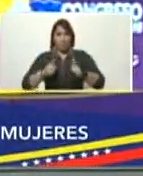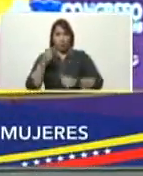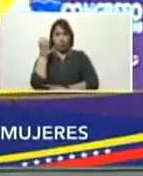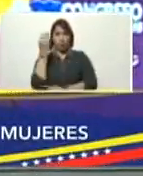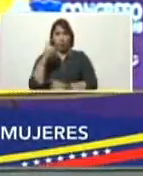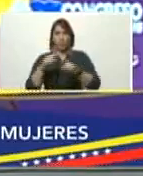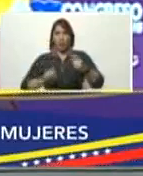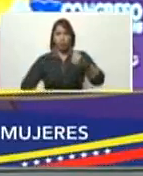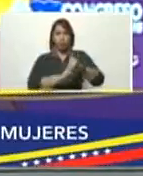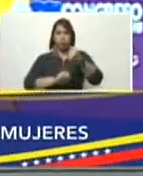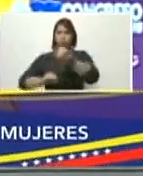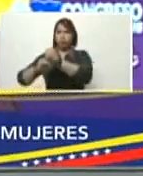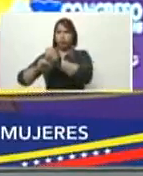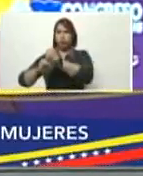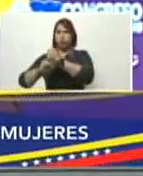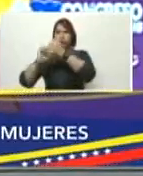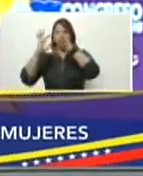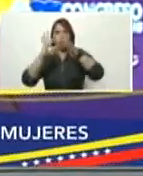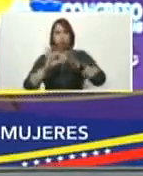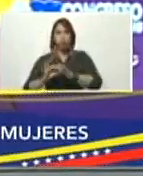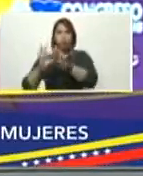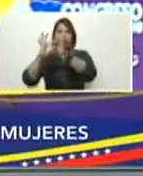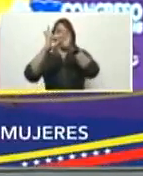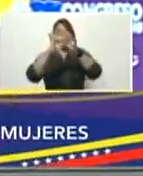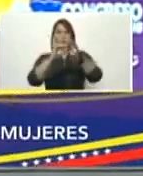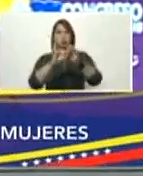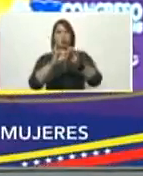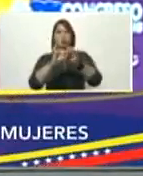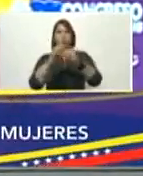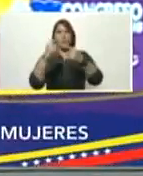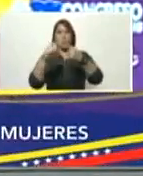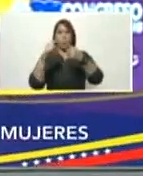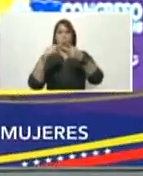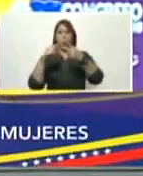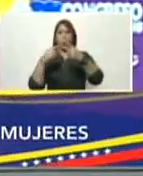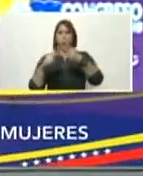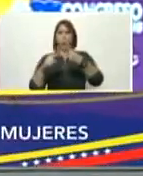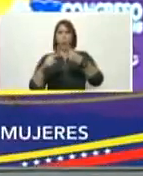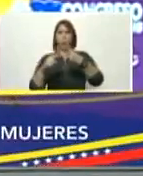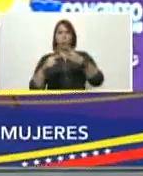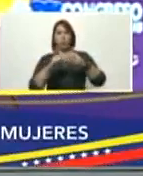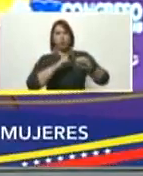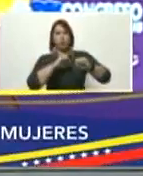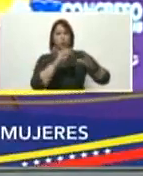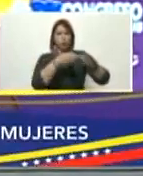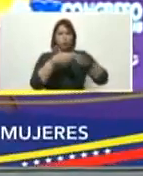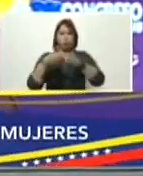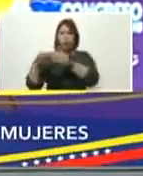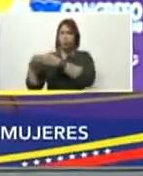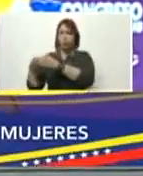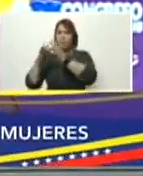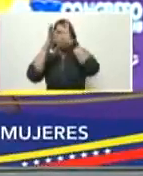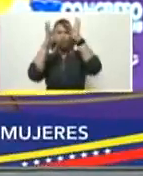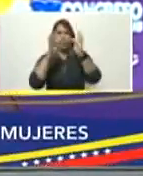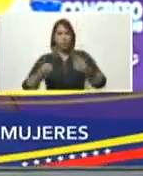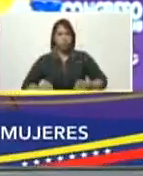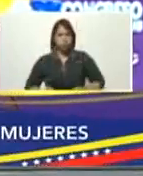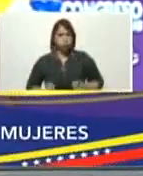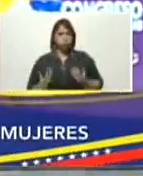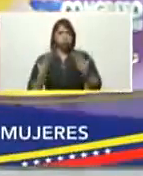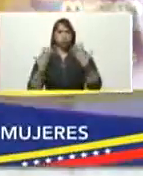para impulsar la unificación de las diversas corrientes, de las diversas formas de